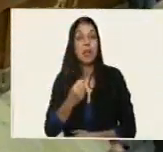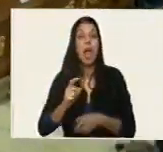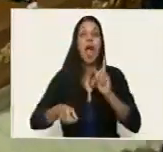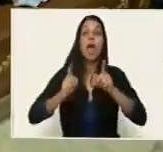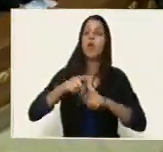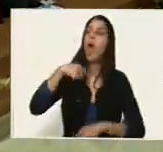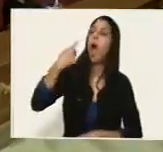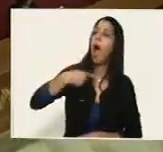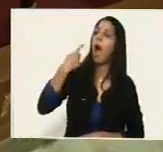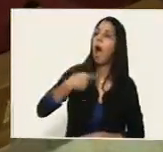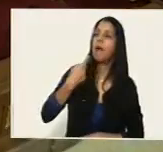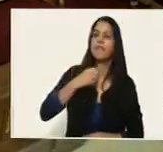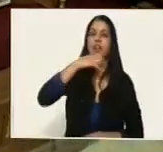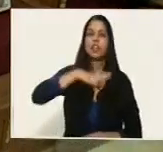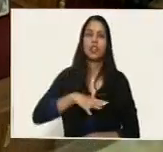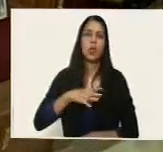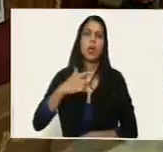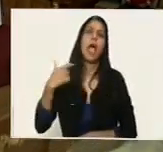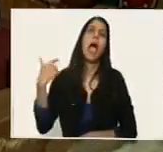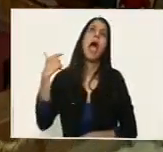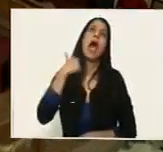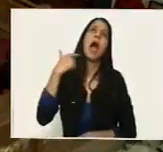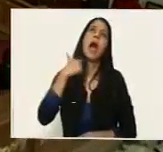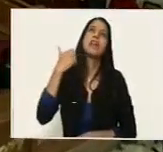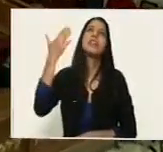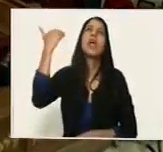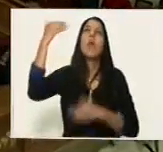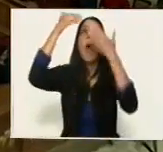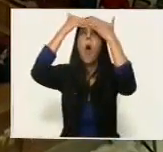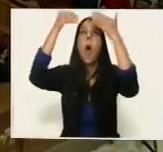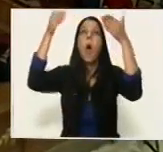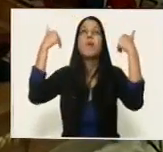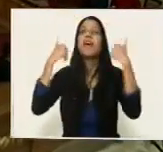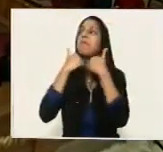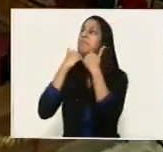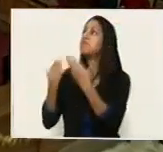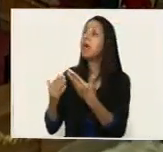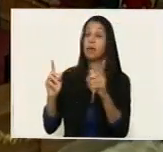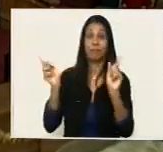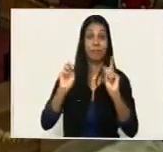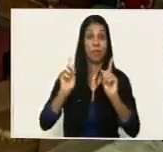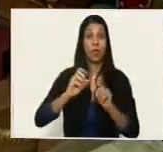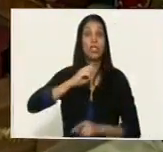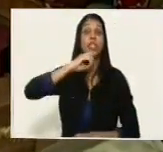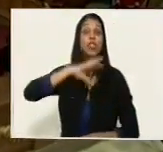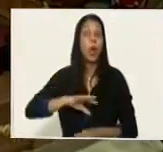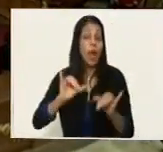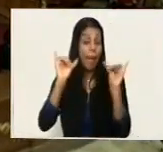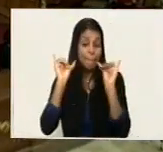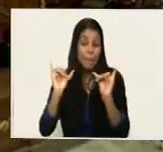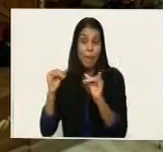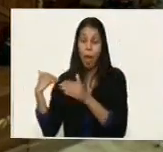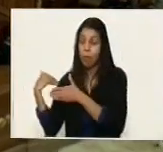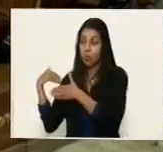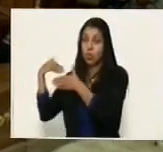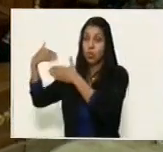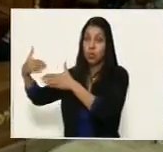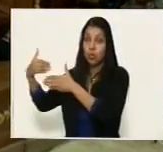historia como una cosa que está en el pasado. No, la historia sigue, es el mismo